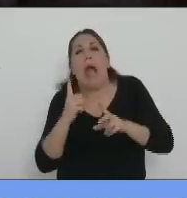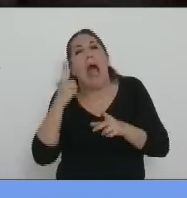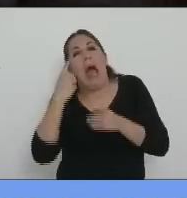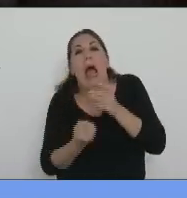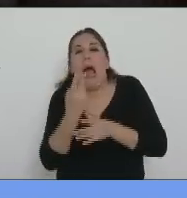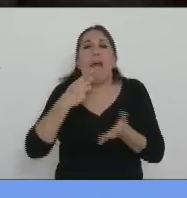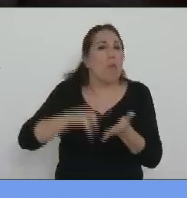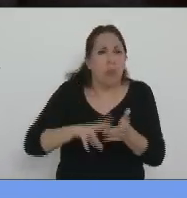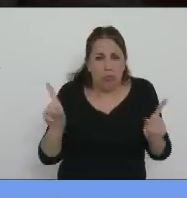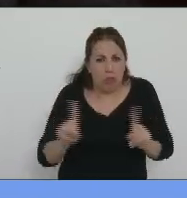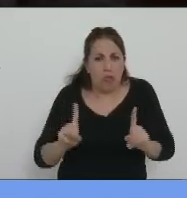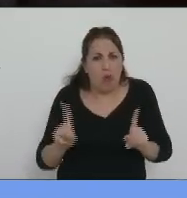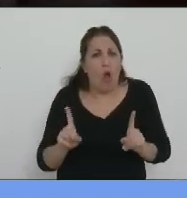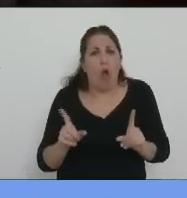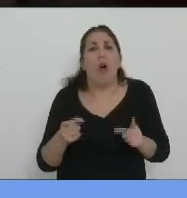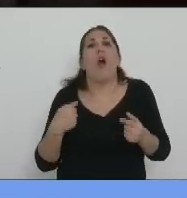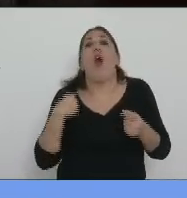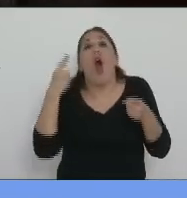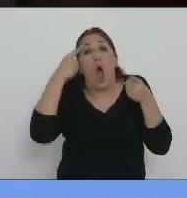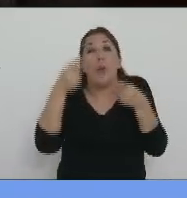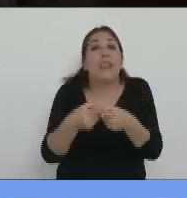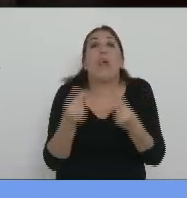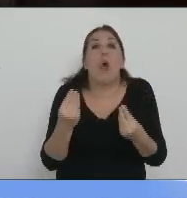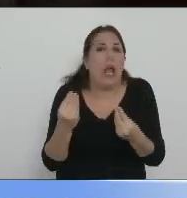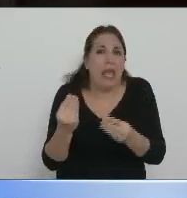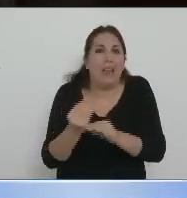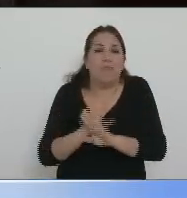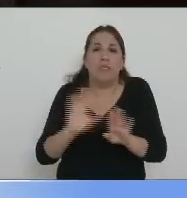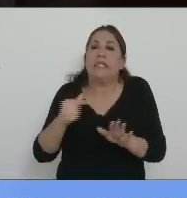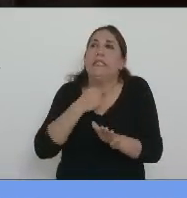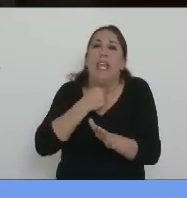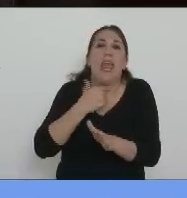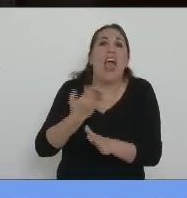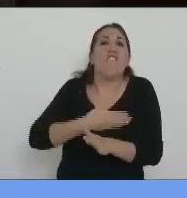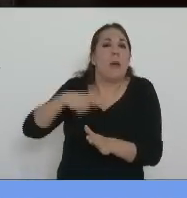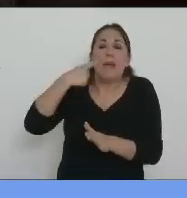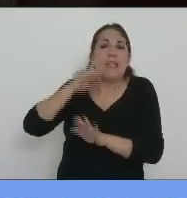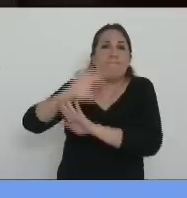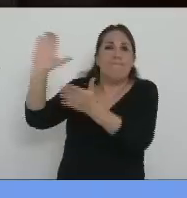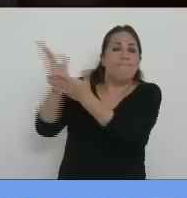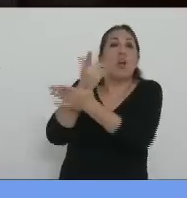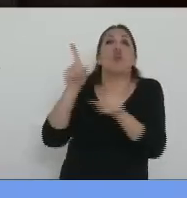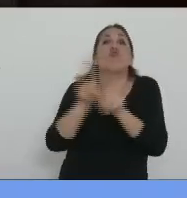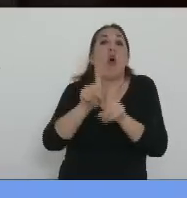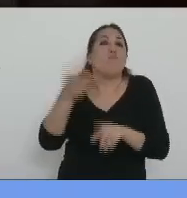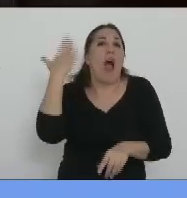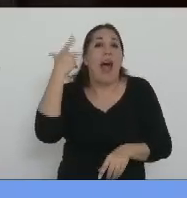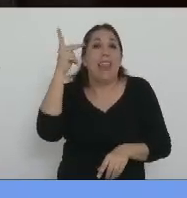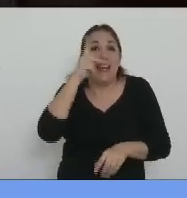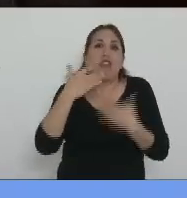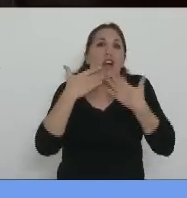claro para que esto se entienda es sacarnos del sismo al fondo monetario internacional como lo hizo néstor quien en el 2015